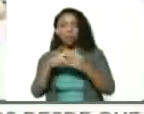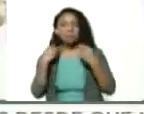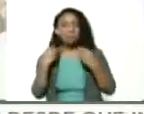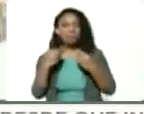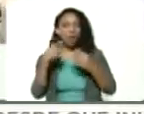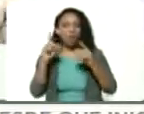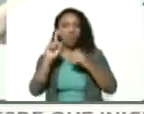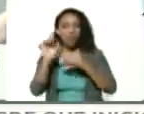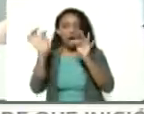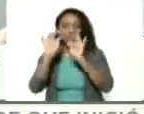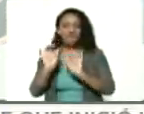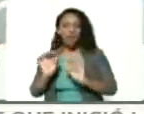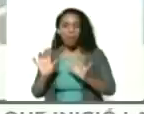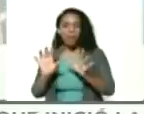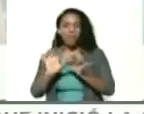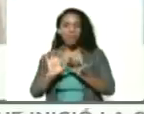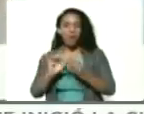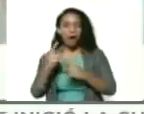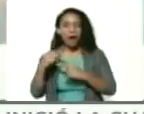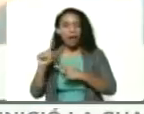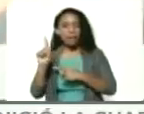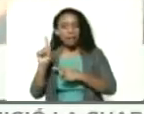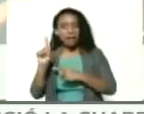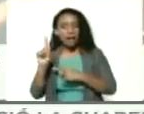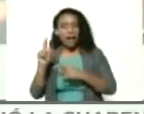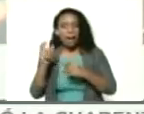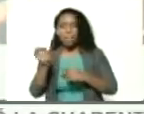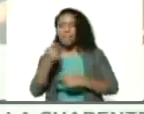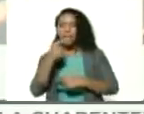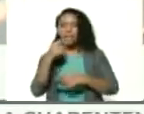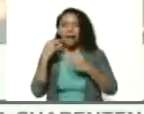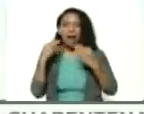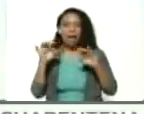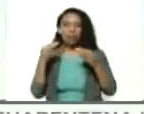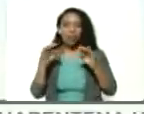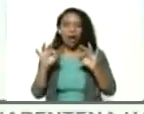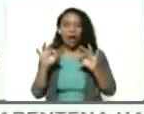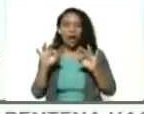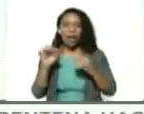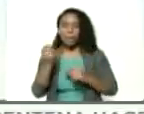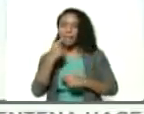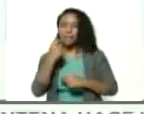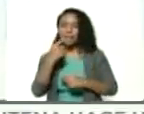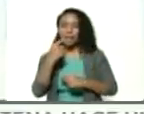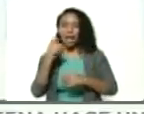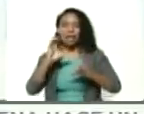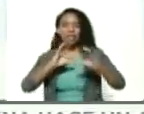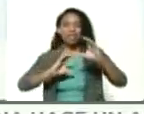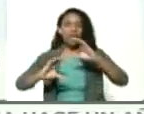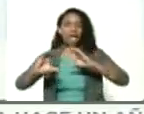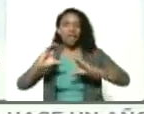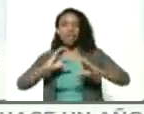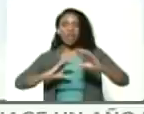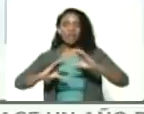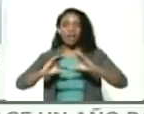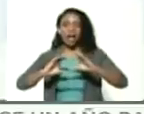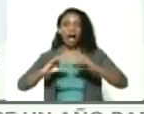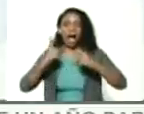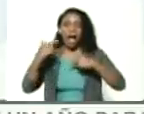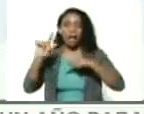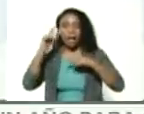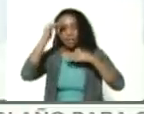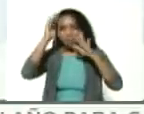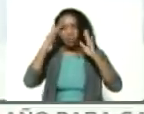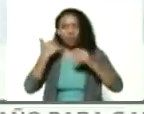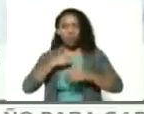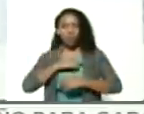una forma articulada entre la medicina natural y la medicina científica, atender a